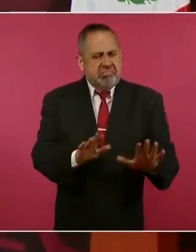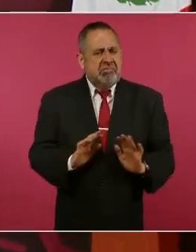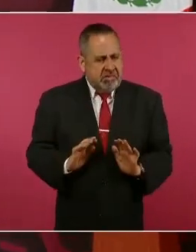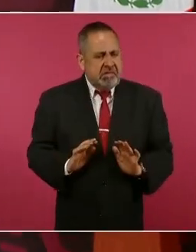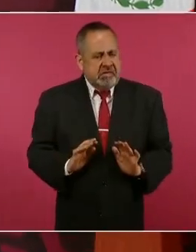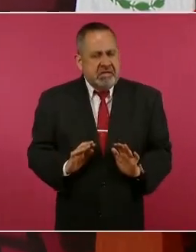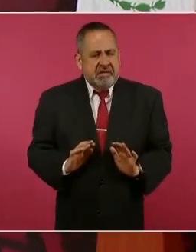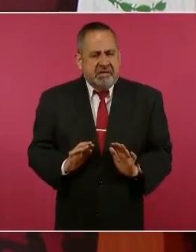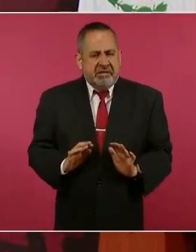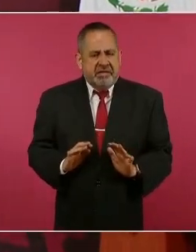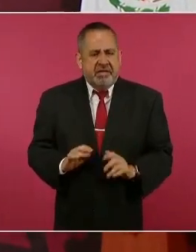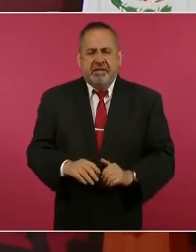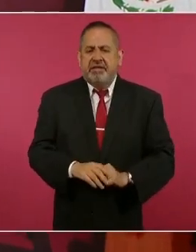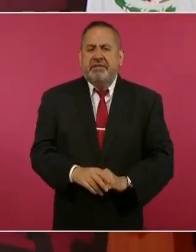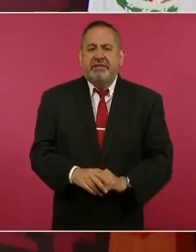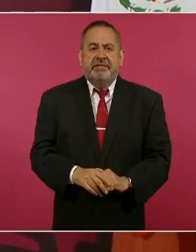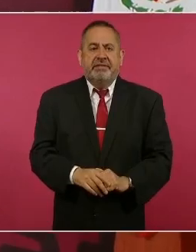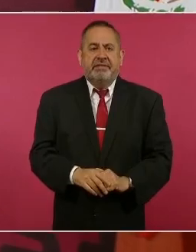que